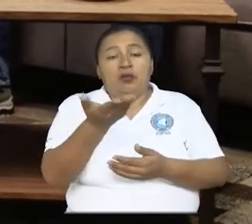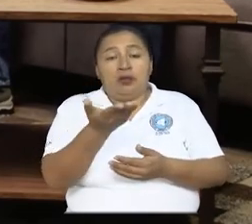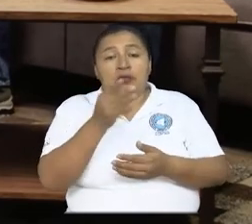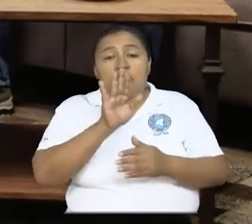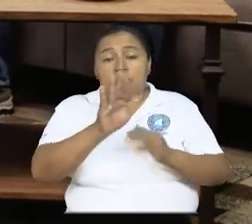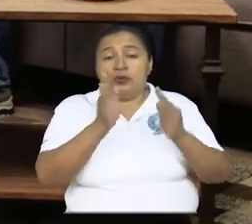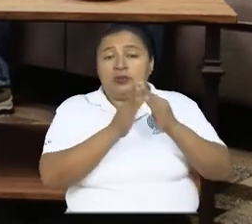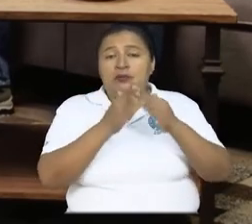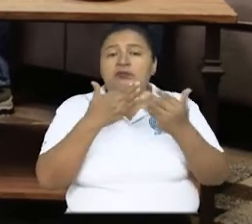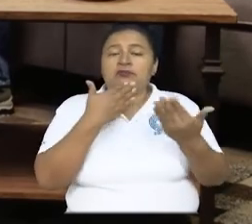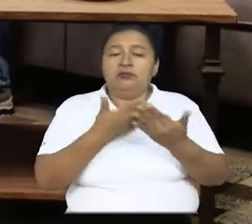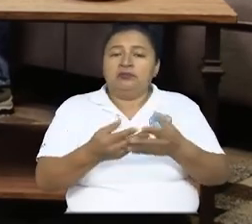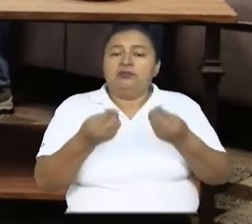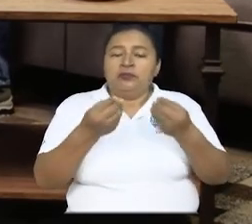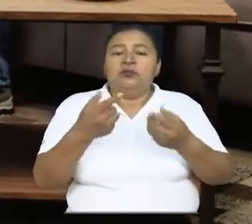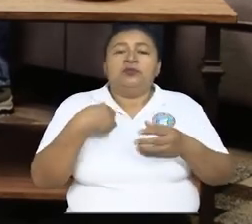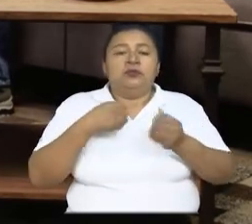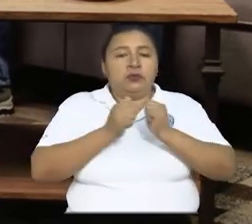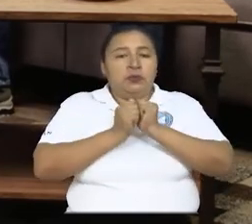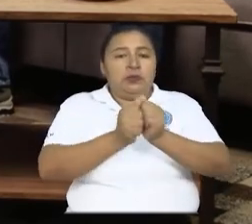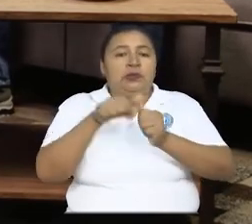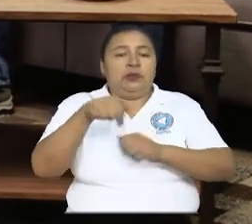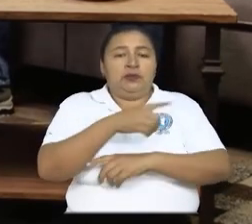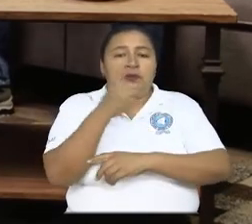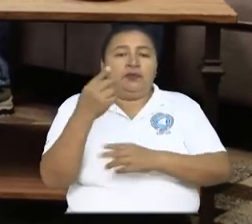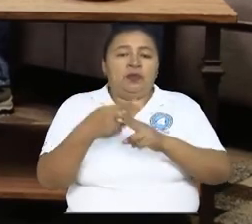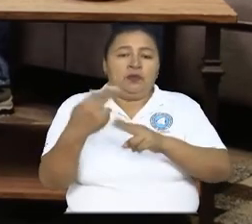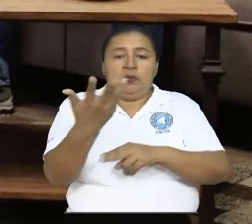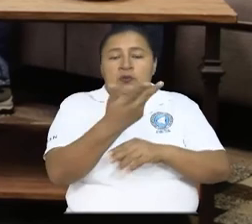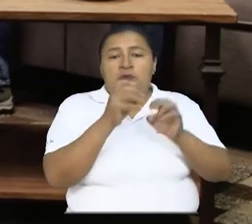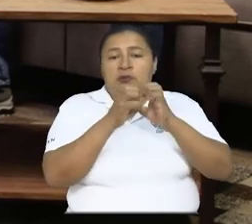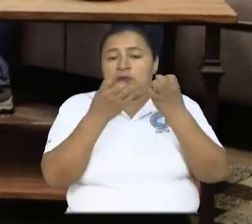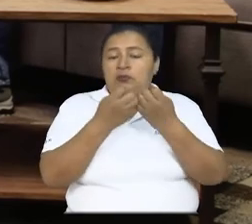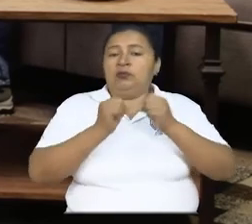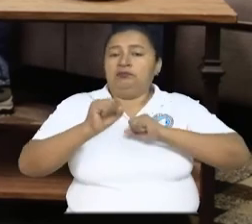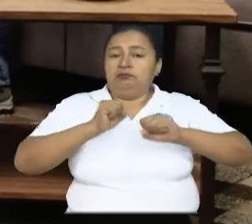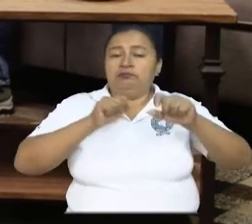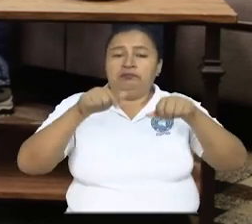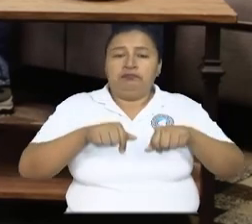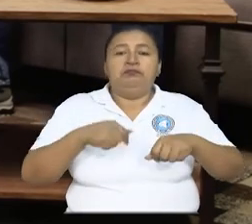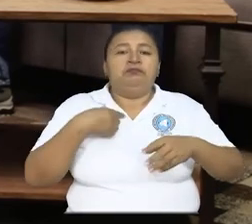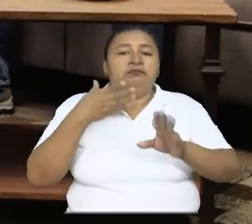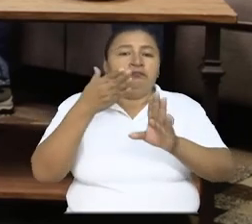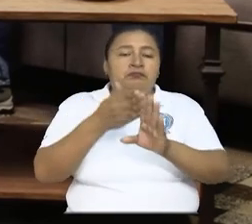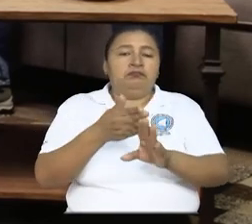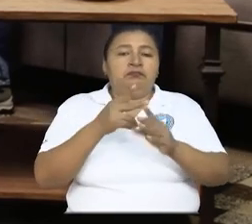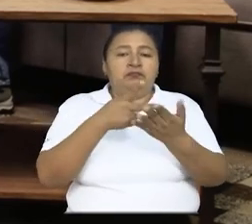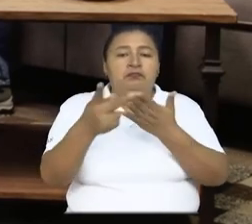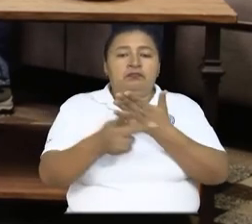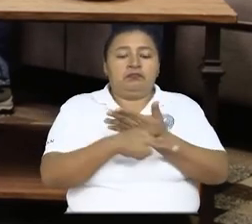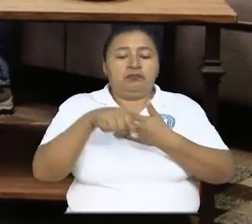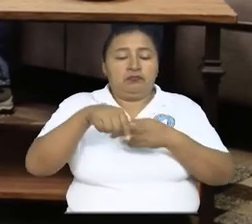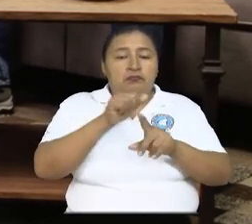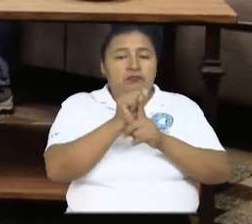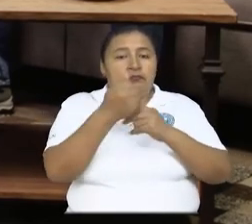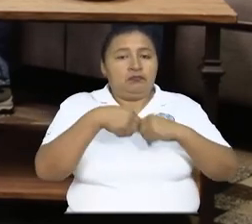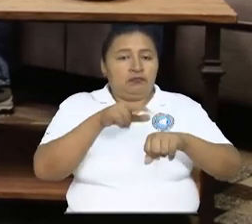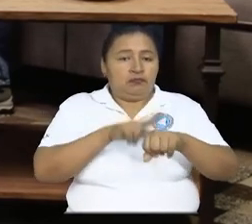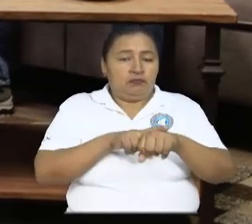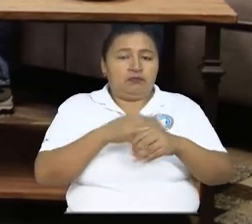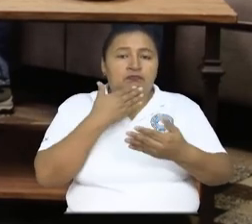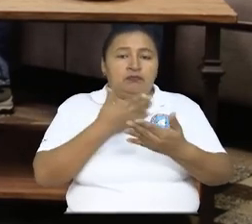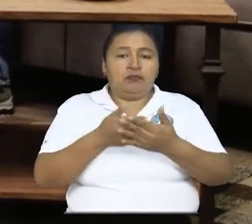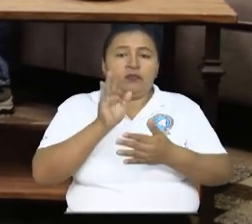tensó hogar también muchísimas gracias por habernos acompañado al nombre de todo el equipo que hace posible la transmisión de su programa desde el parlamento le agradecemos